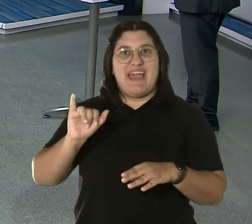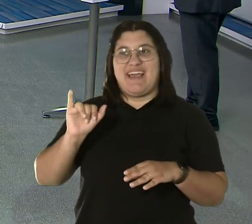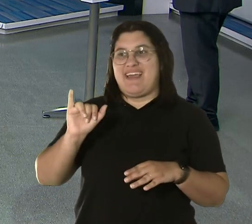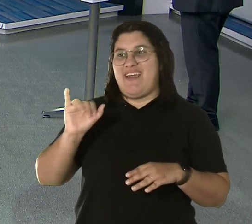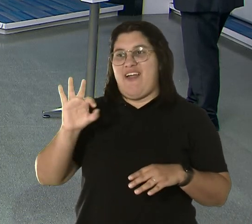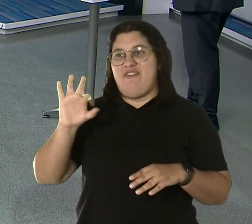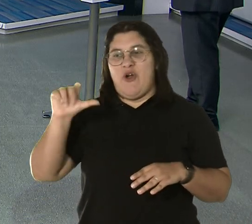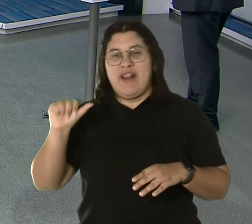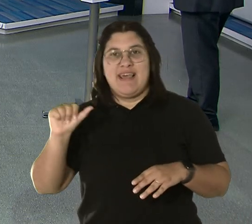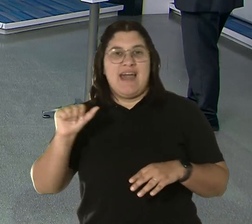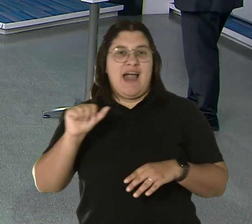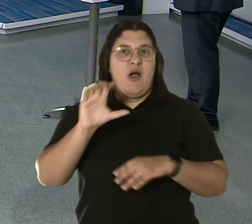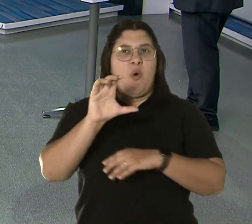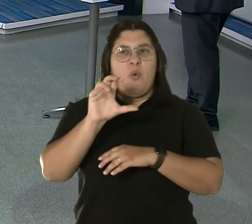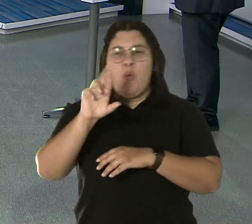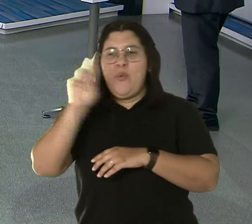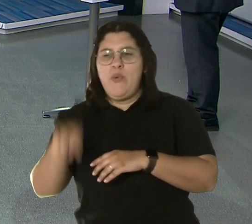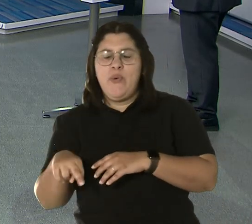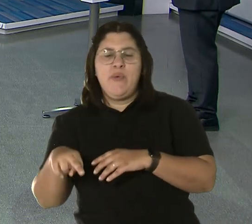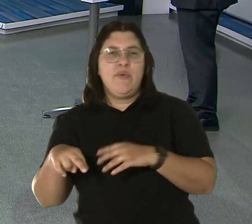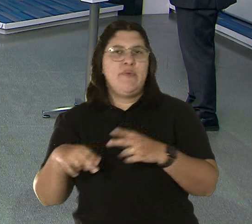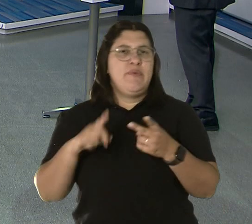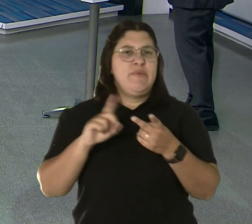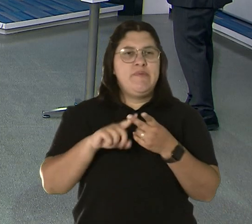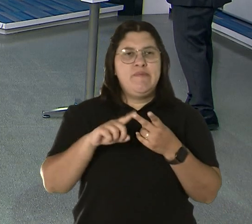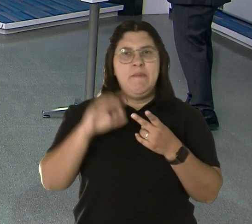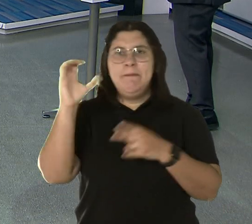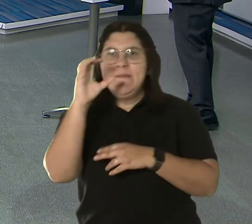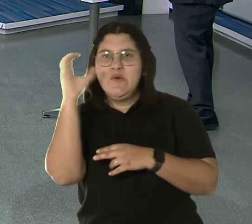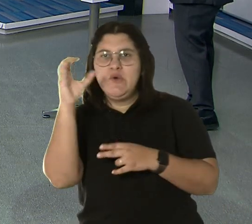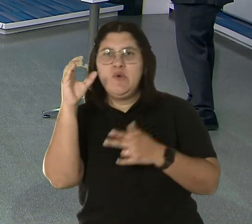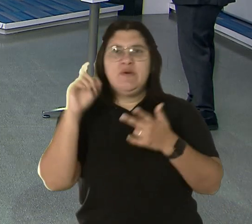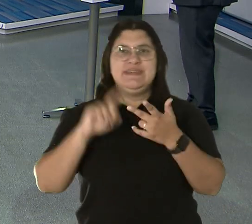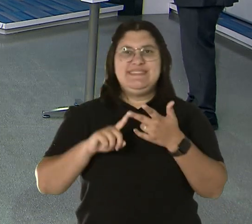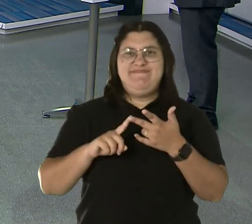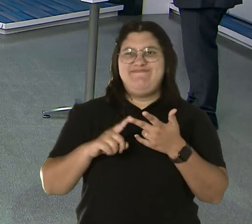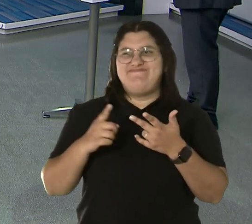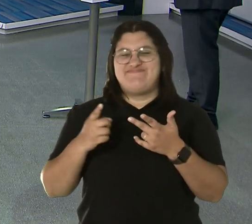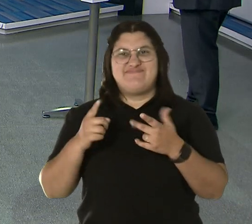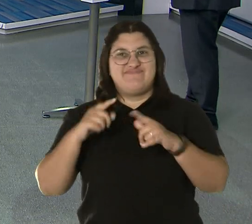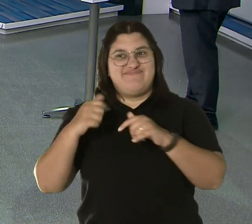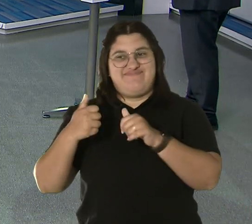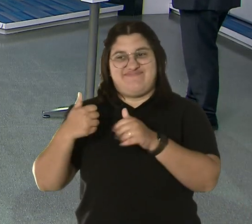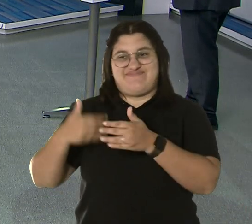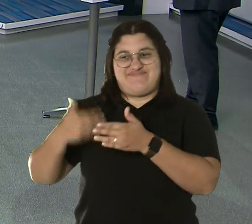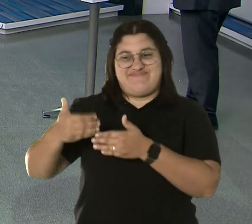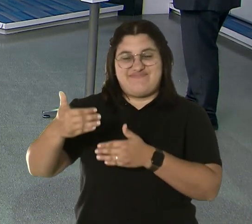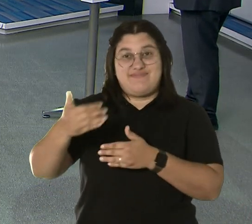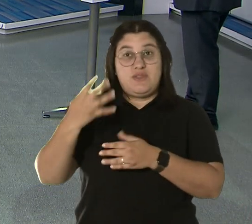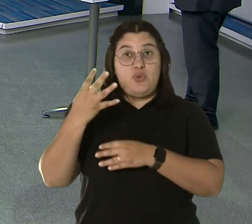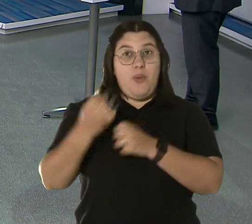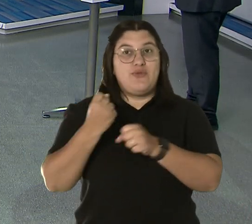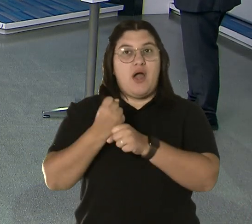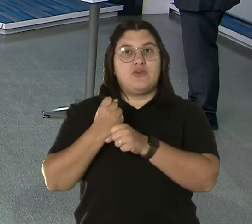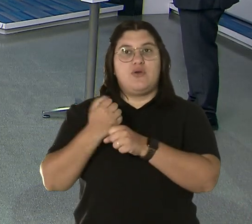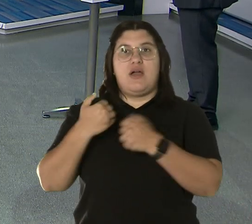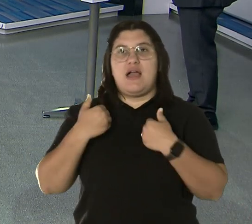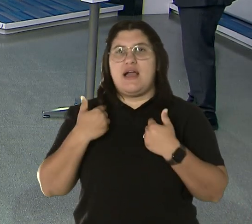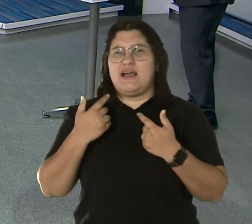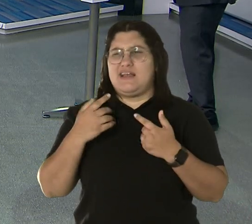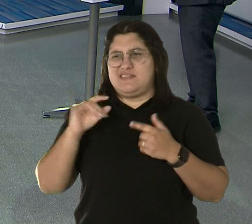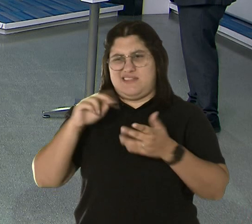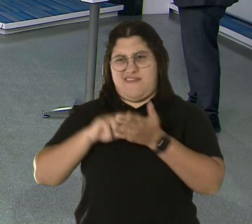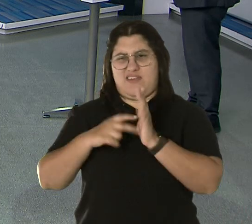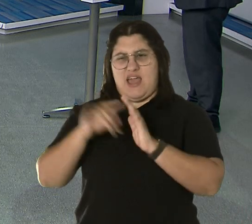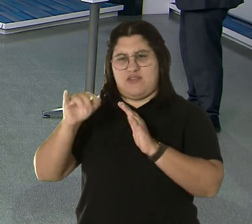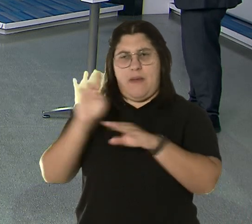Rica, Colombia. Aquí en Puerto Rico cada 4 años o cada 6 años se hace una reforma laboral. ¿Eso crea inestabilidad en el